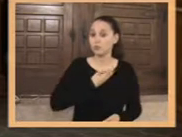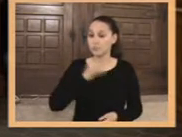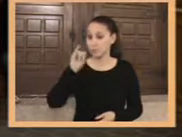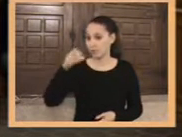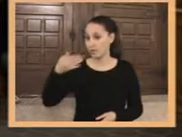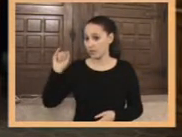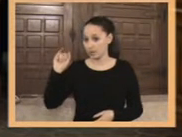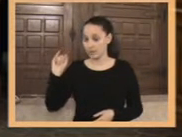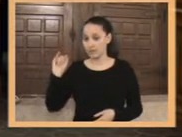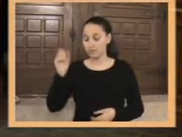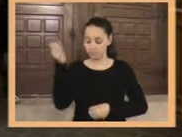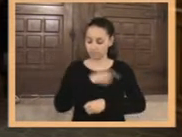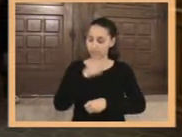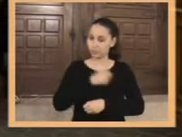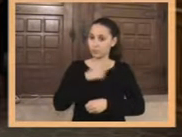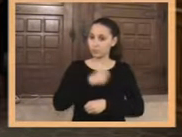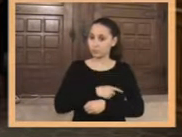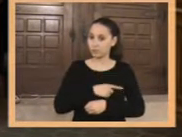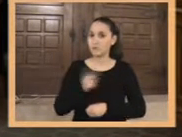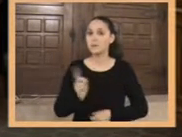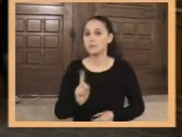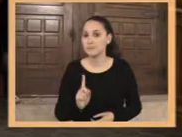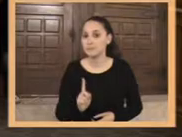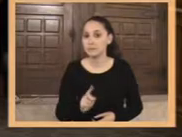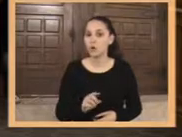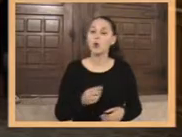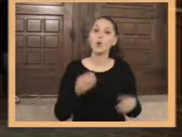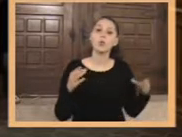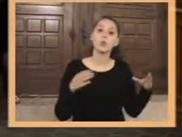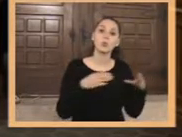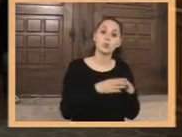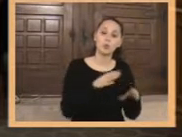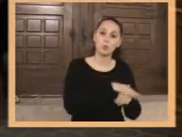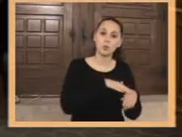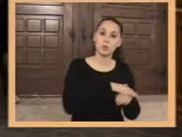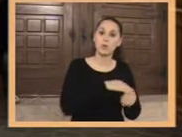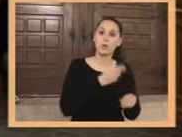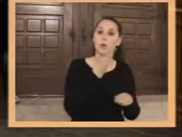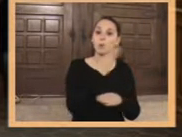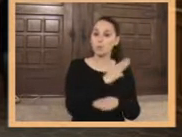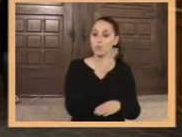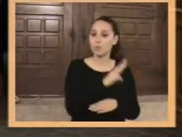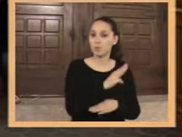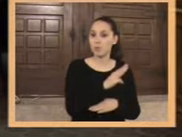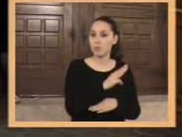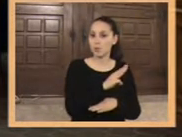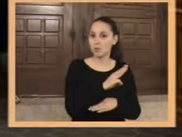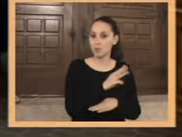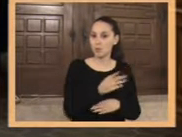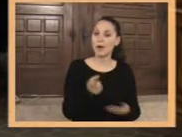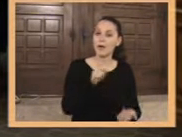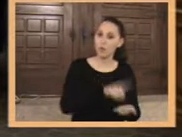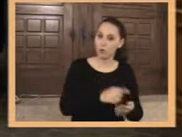impuesto. Y cuando el Partido Popular gobernó en la comunidad autónoma, la primera persona que, como ya lo